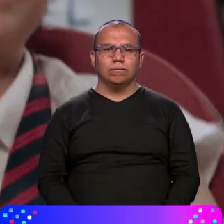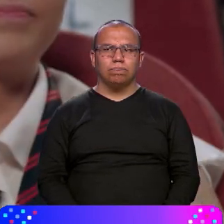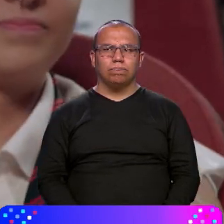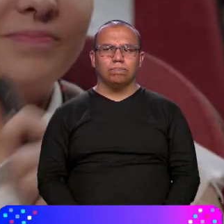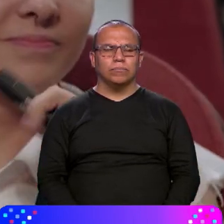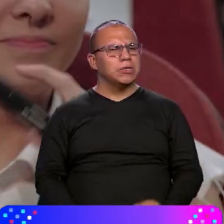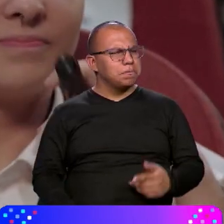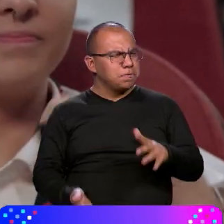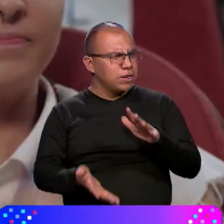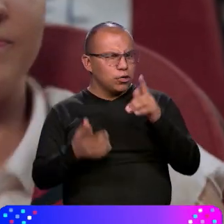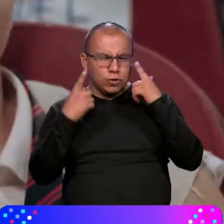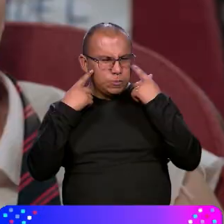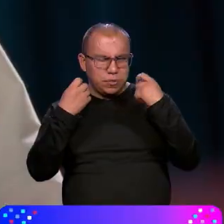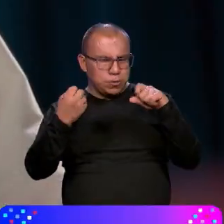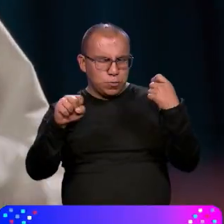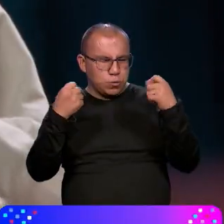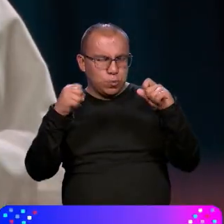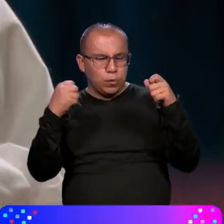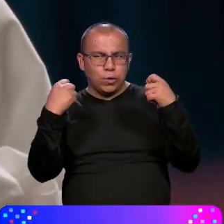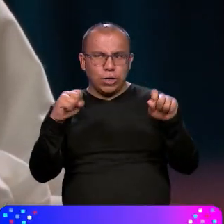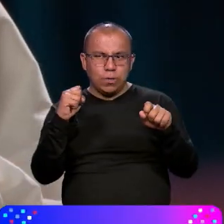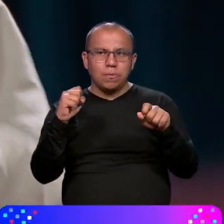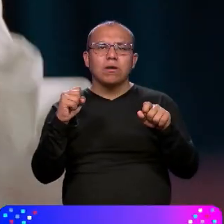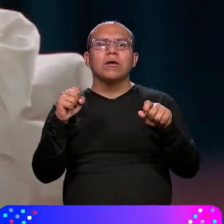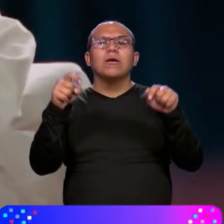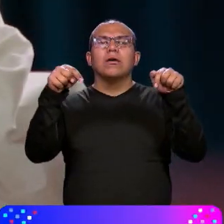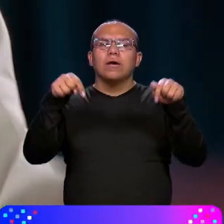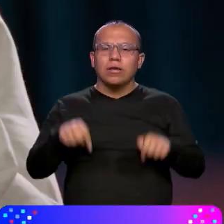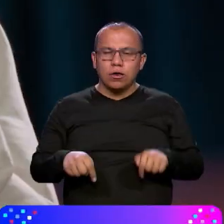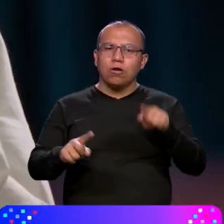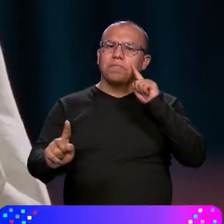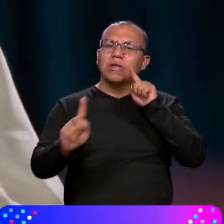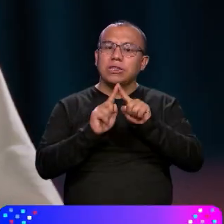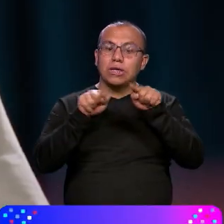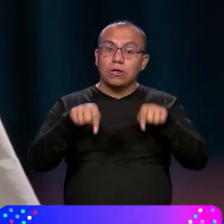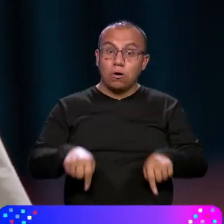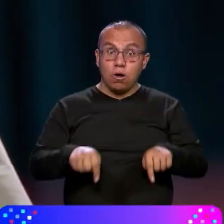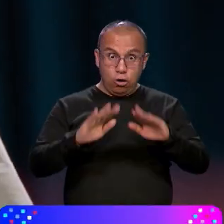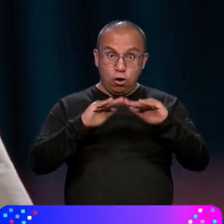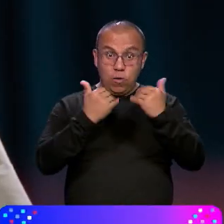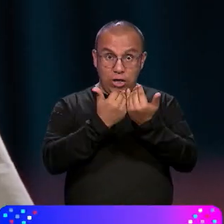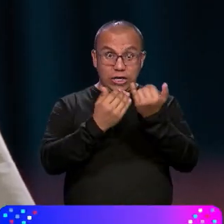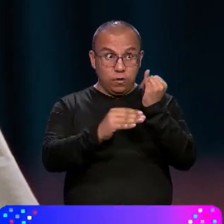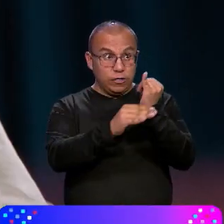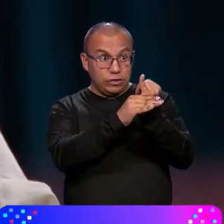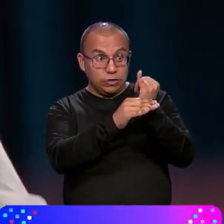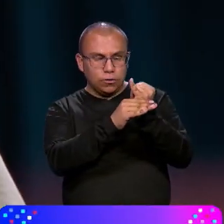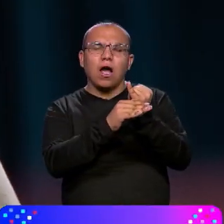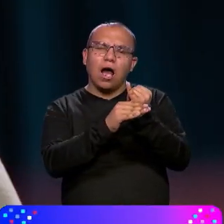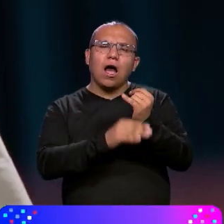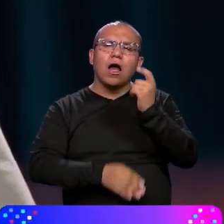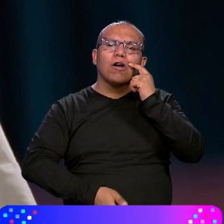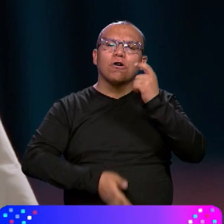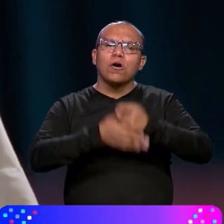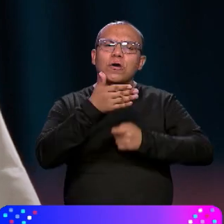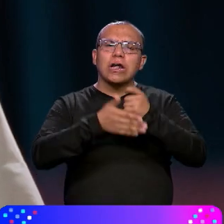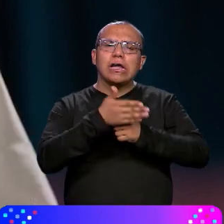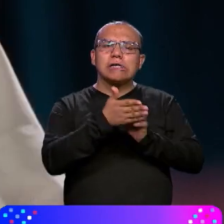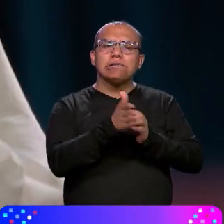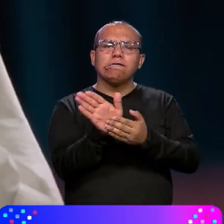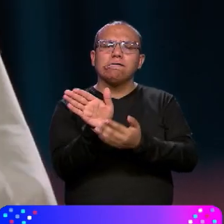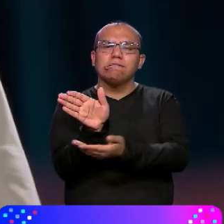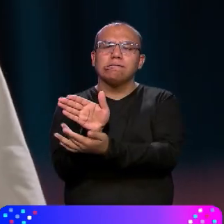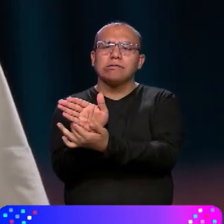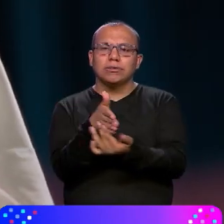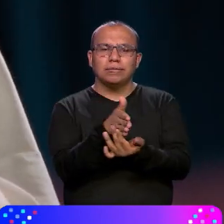Pero no se preocupen. No se preocupen porque el objetivo de esta institución es corregir esas desviaciones